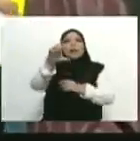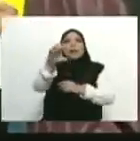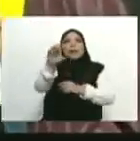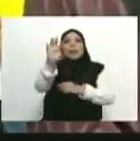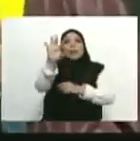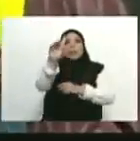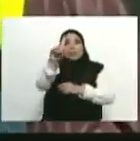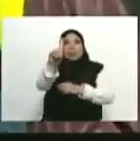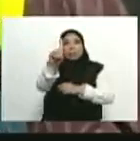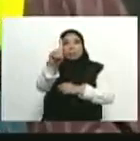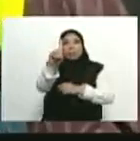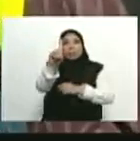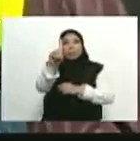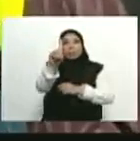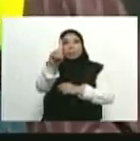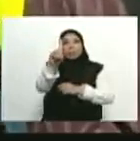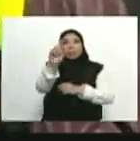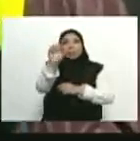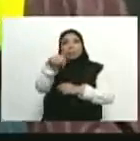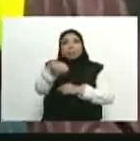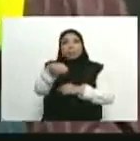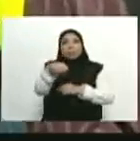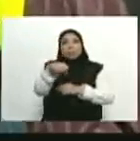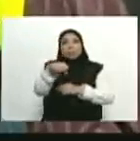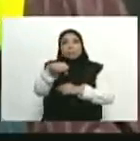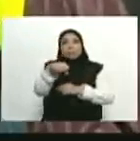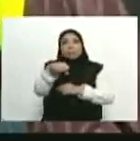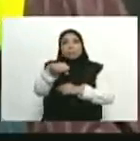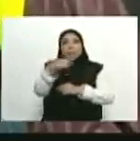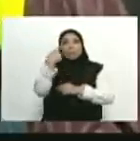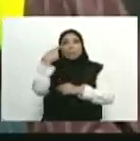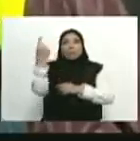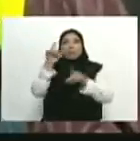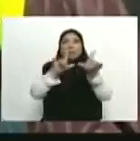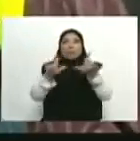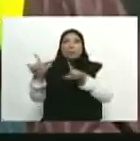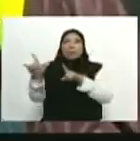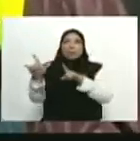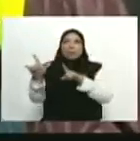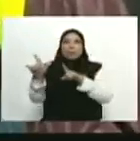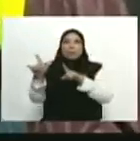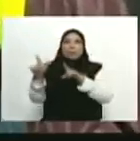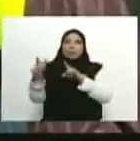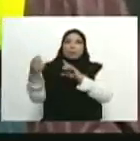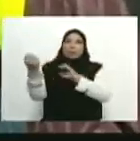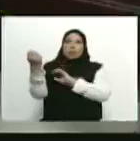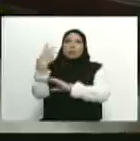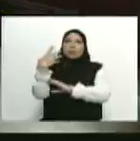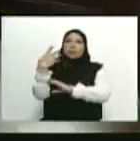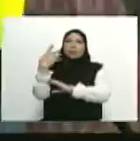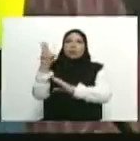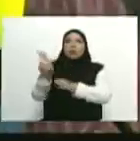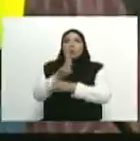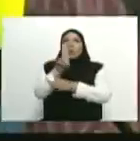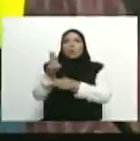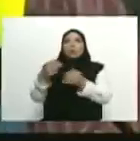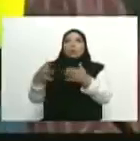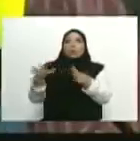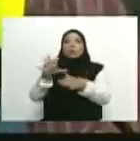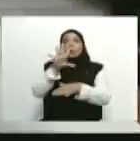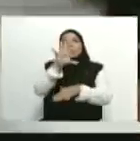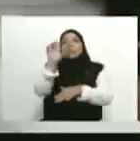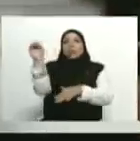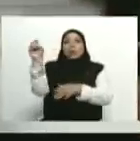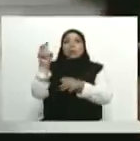el panel que lleva una luminaria. Sí, pero esta es la luminaria ya terminada. Esta es una luminaria de uso público de 50